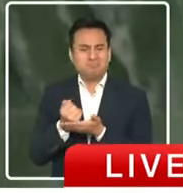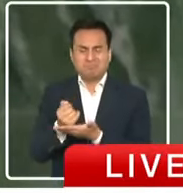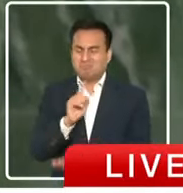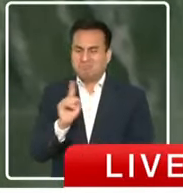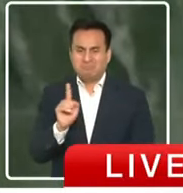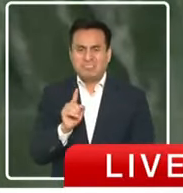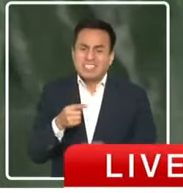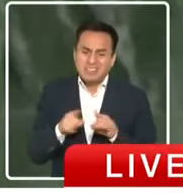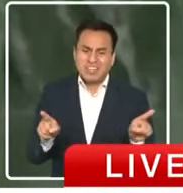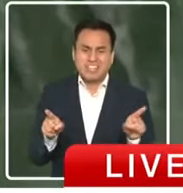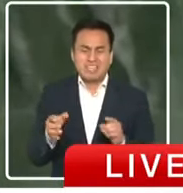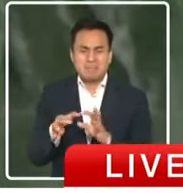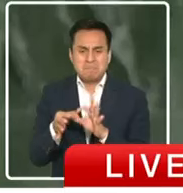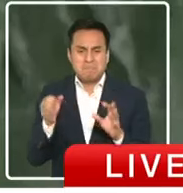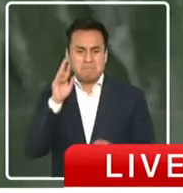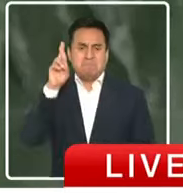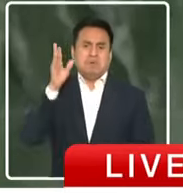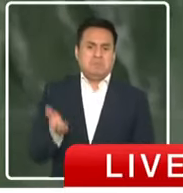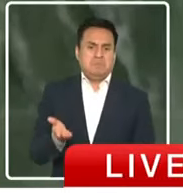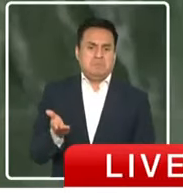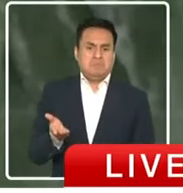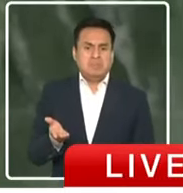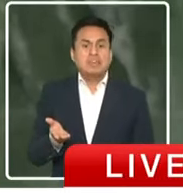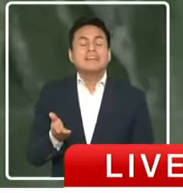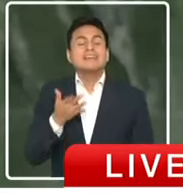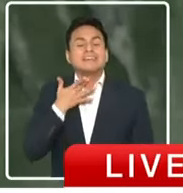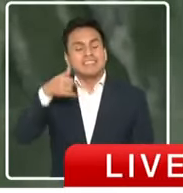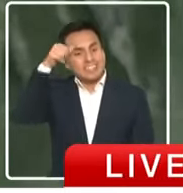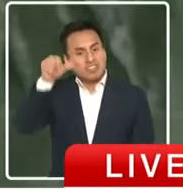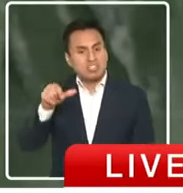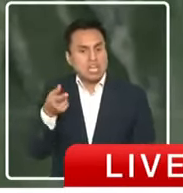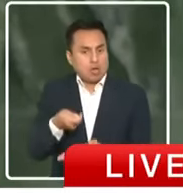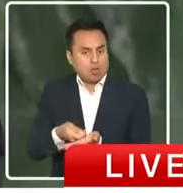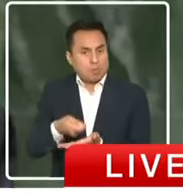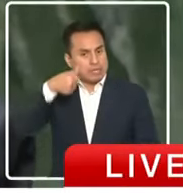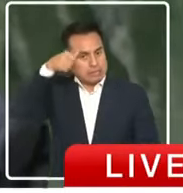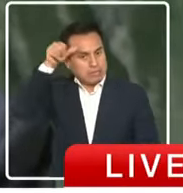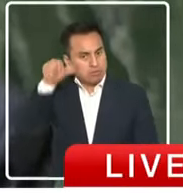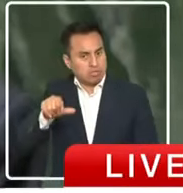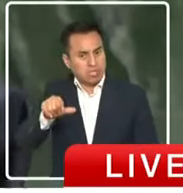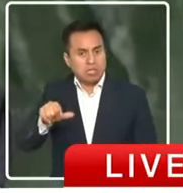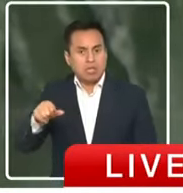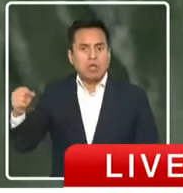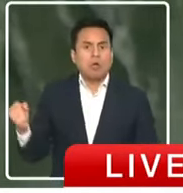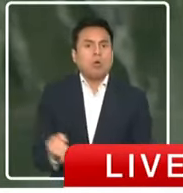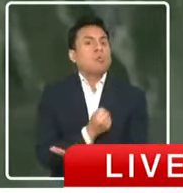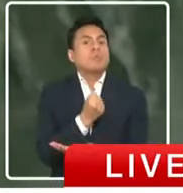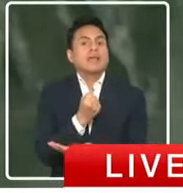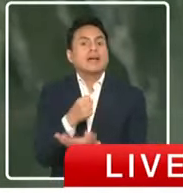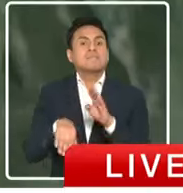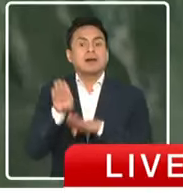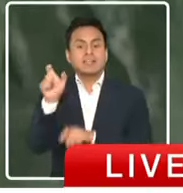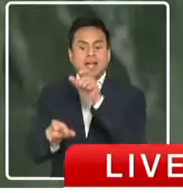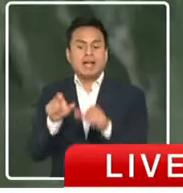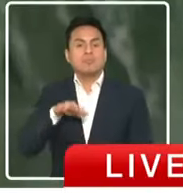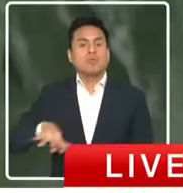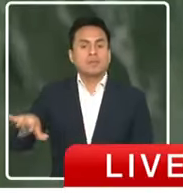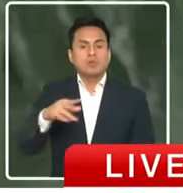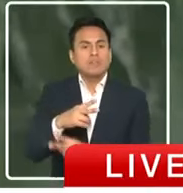el contrario lo agravan. Y es que las sanciones económicas golpean más al